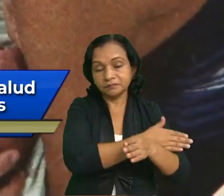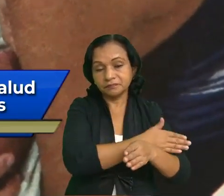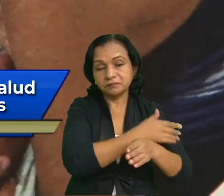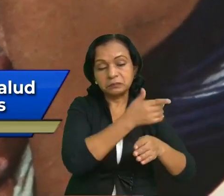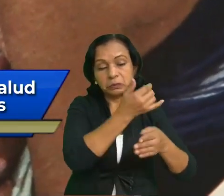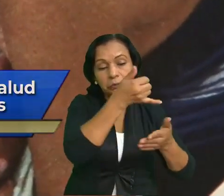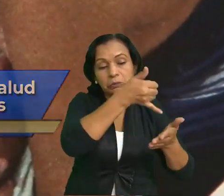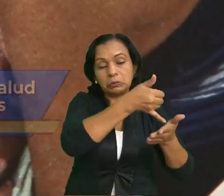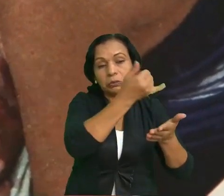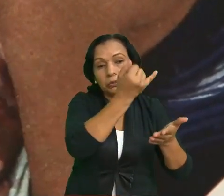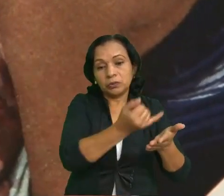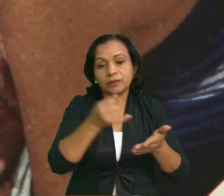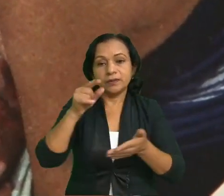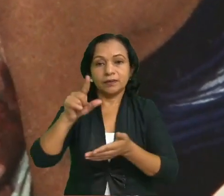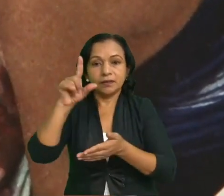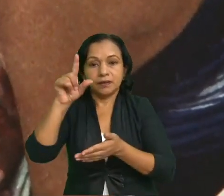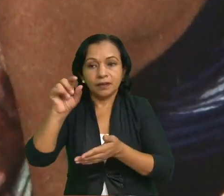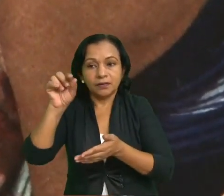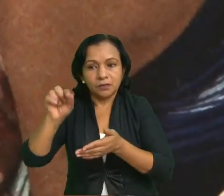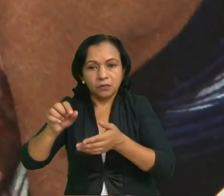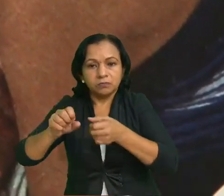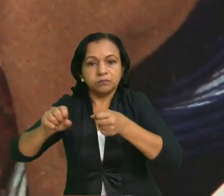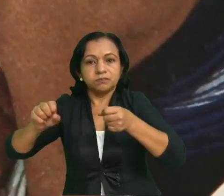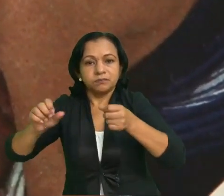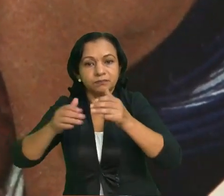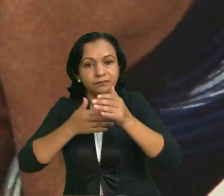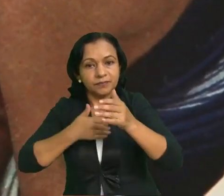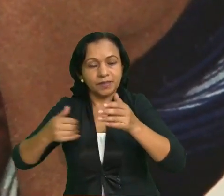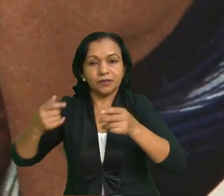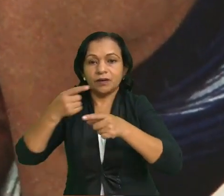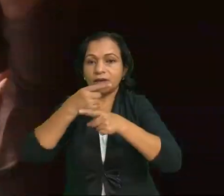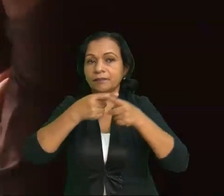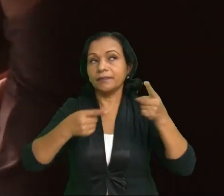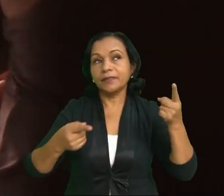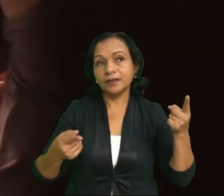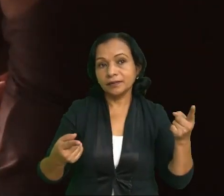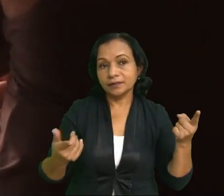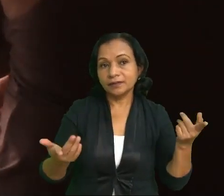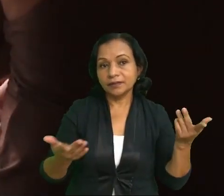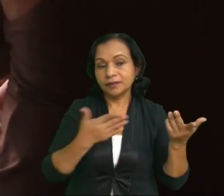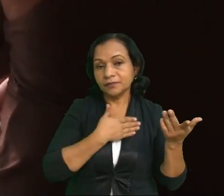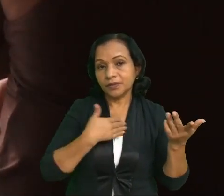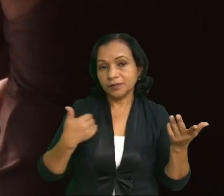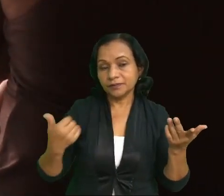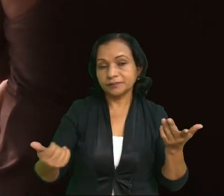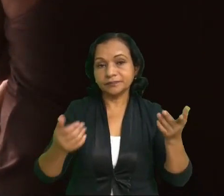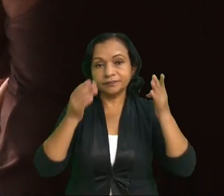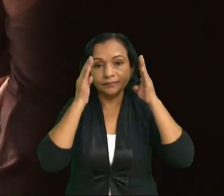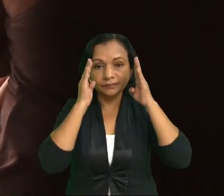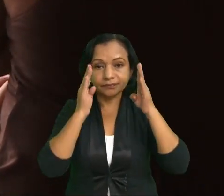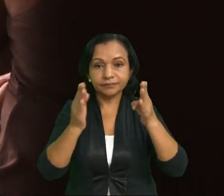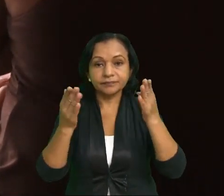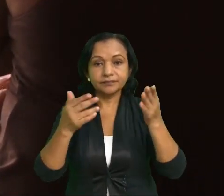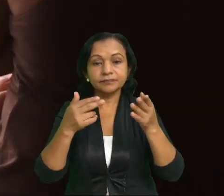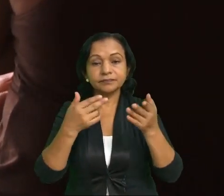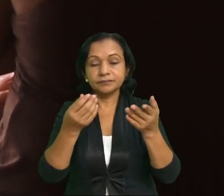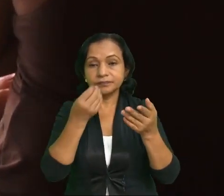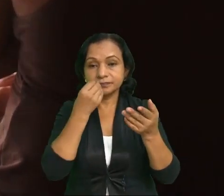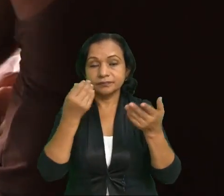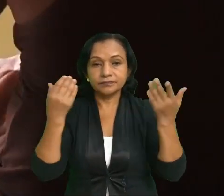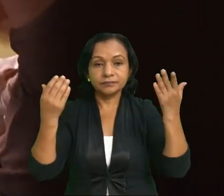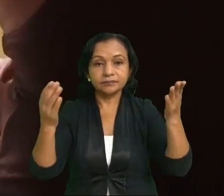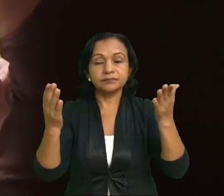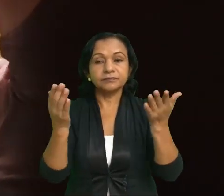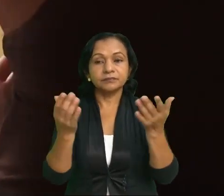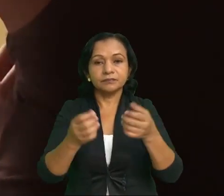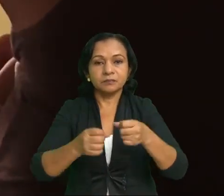2006 a 10 en el 2020 o sea casi la mitad hemos mejorado tanto en la parte de nutrición como los que somos